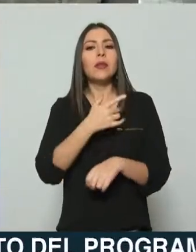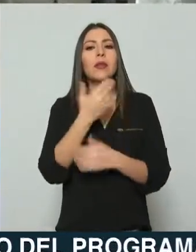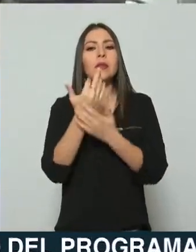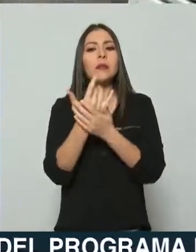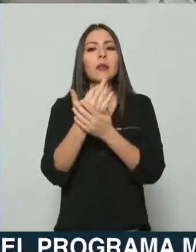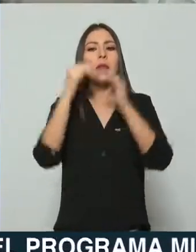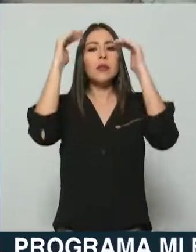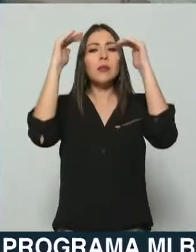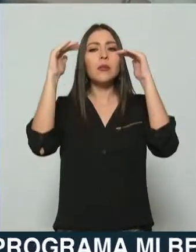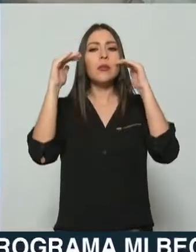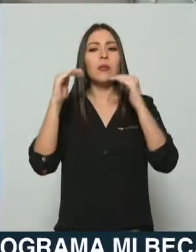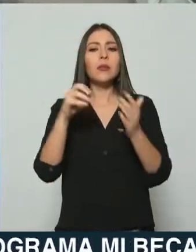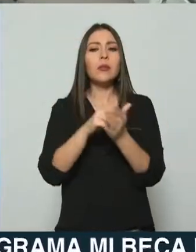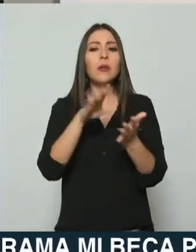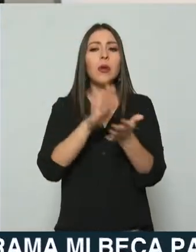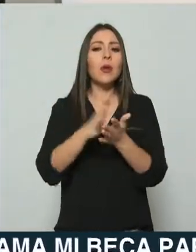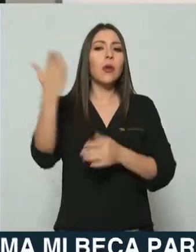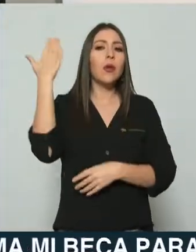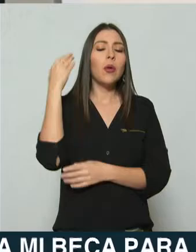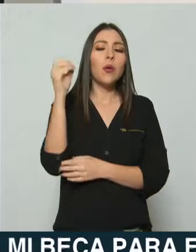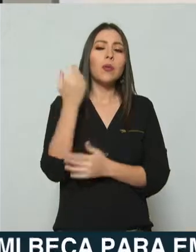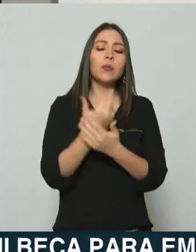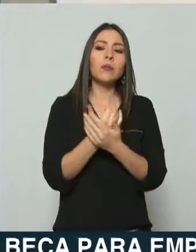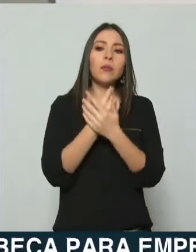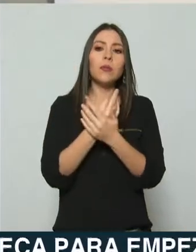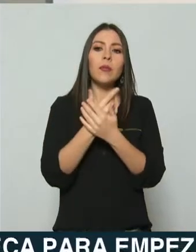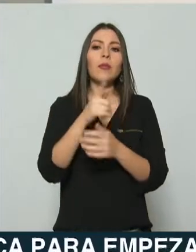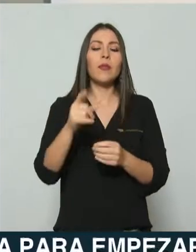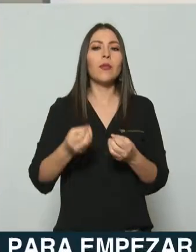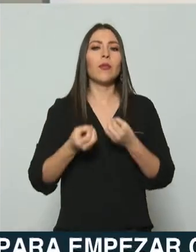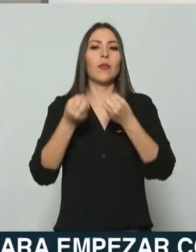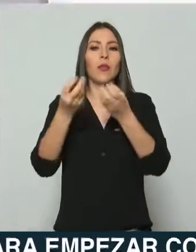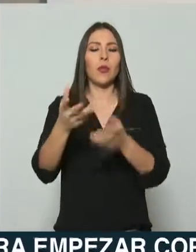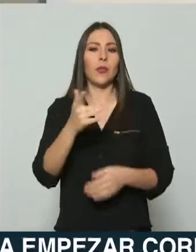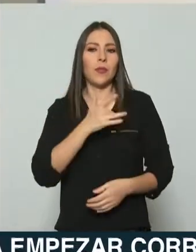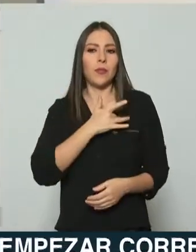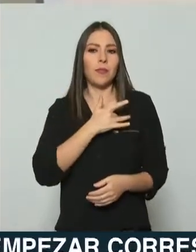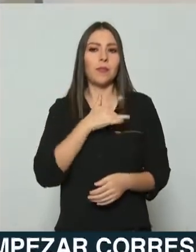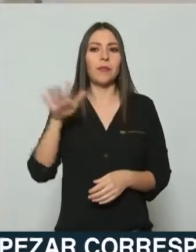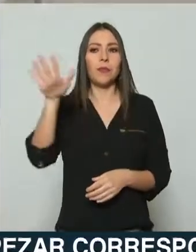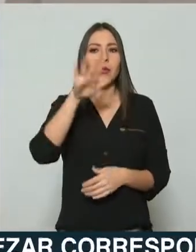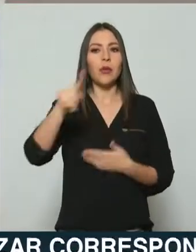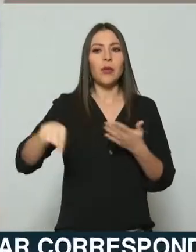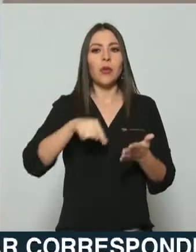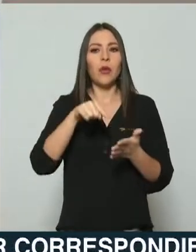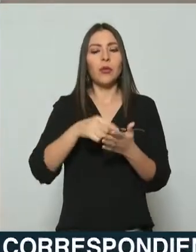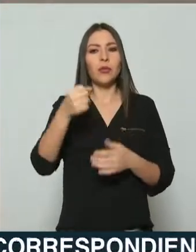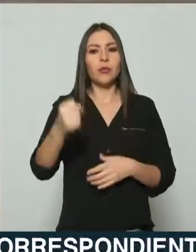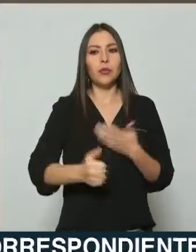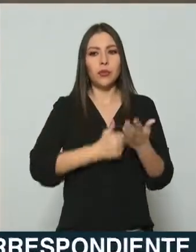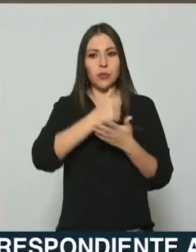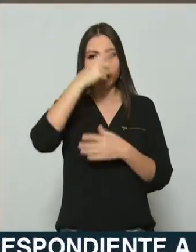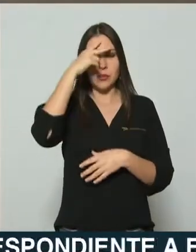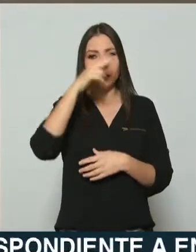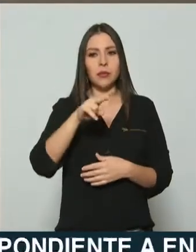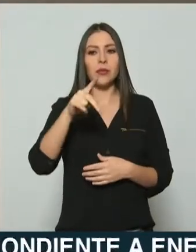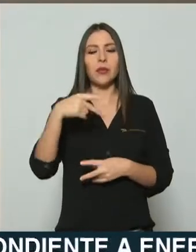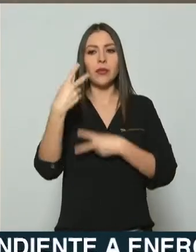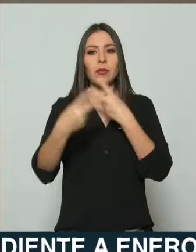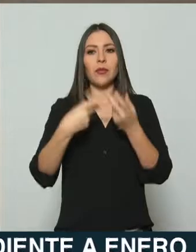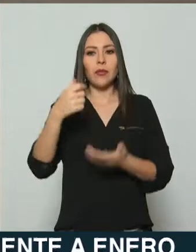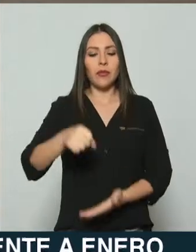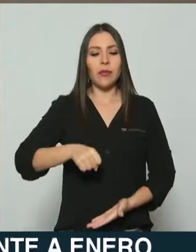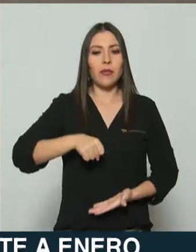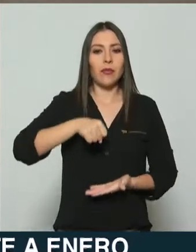espera desde el pasado mes de octubre. Los hechos ocurrieron en un hospital al sur de la Ciudad de México, lugar al que llegó el equipo de procuración de órganos